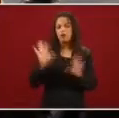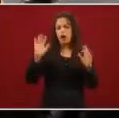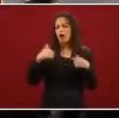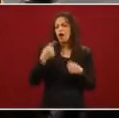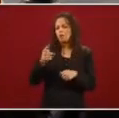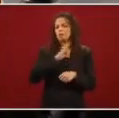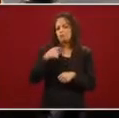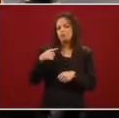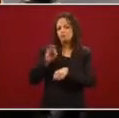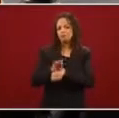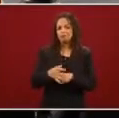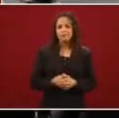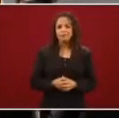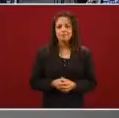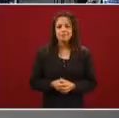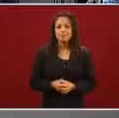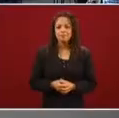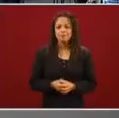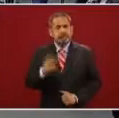Sí, por favor.